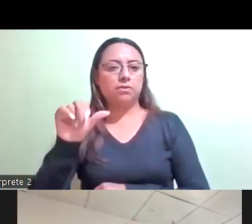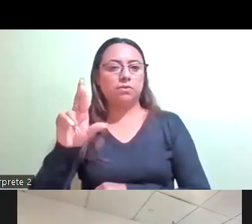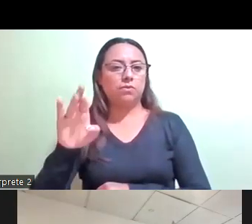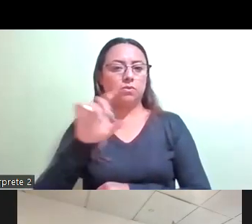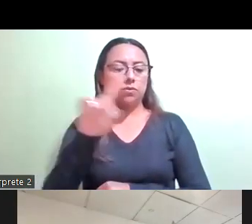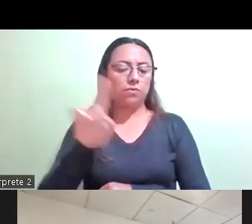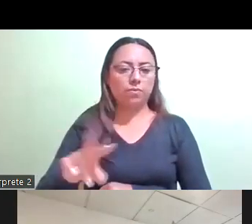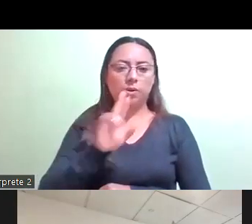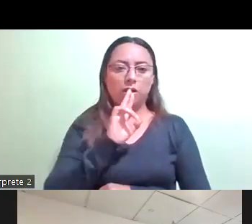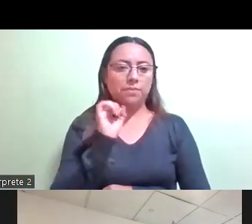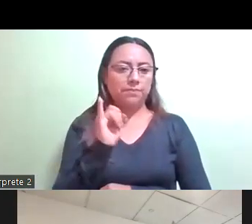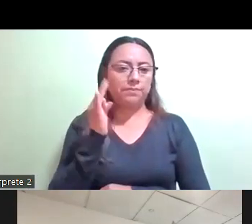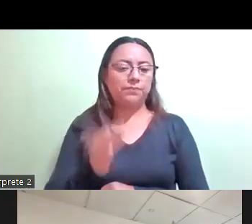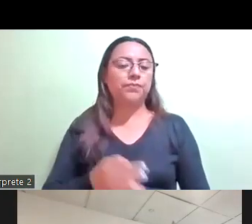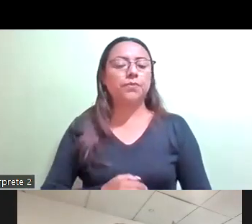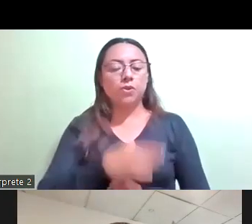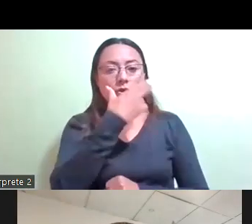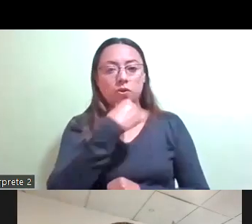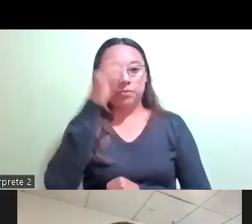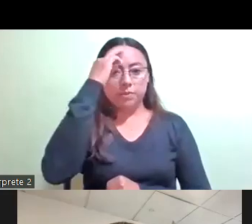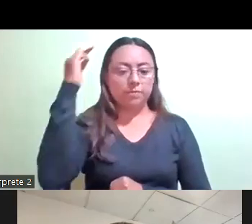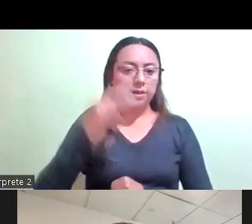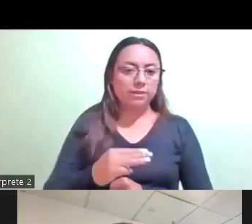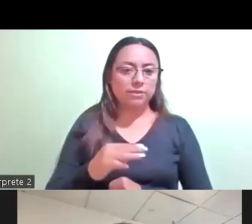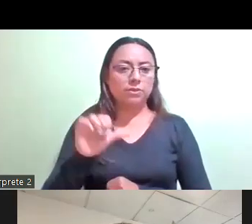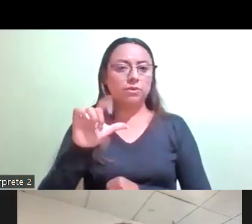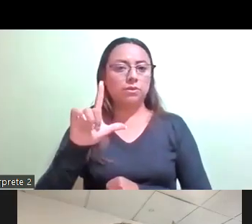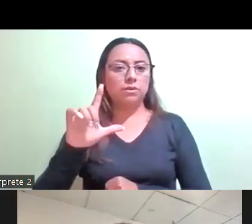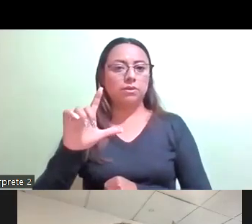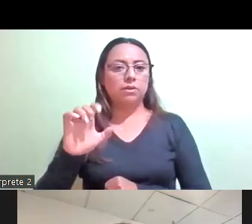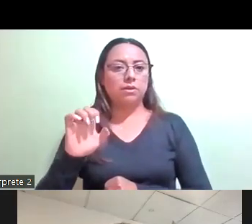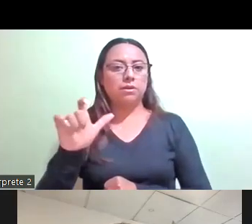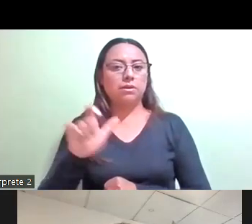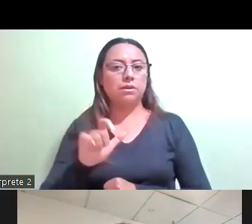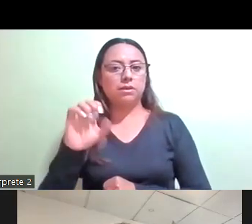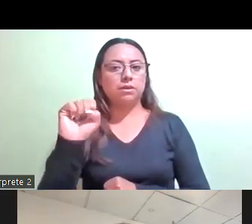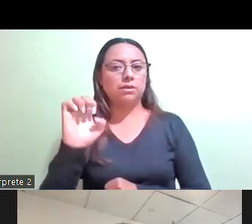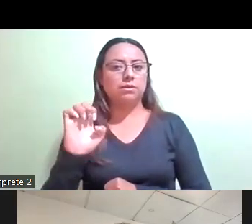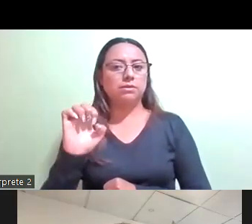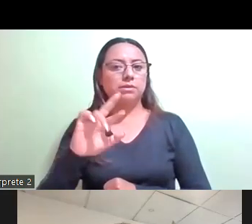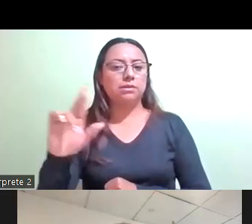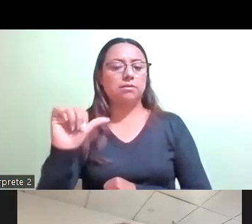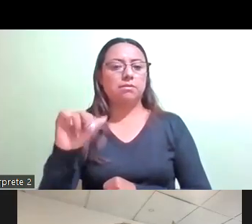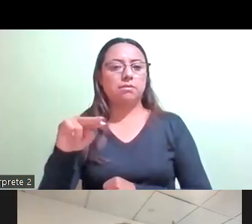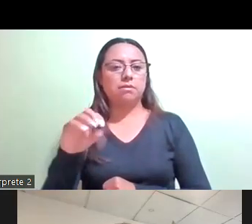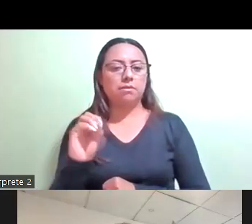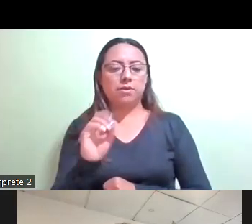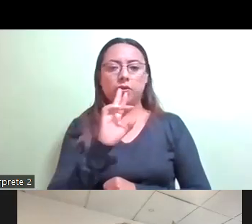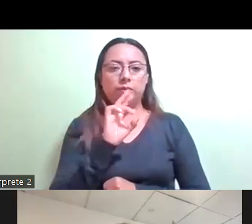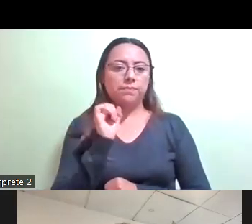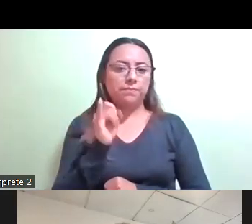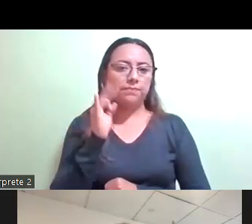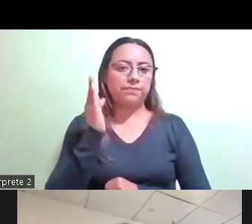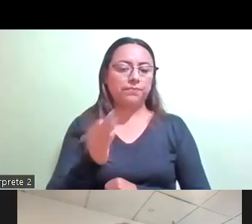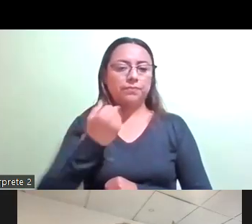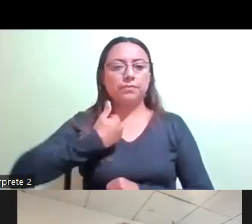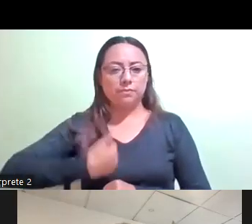Maestro Alejandro Serrano Pastor. Alejandro Serrano, a favor. El de la voz, a